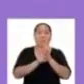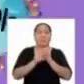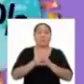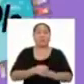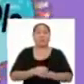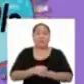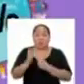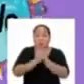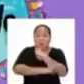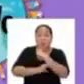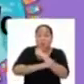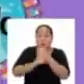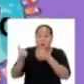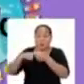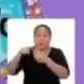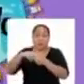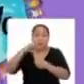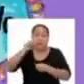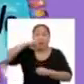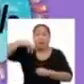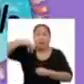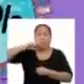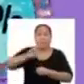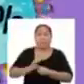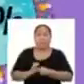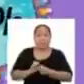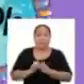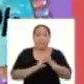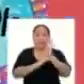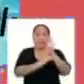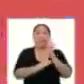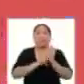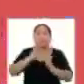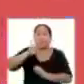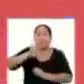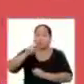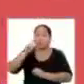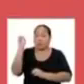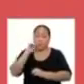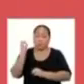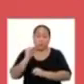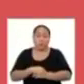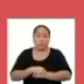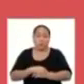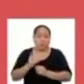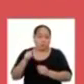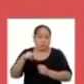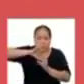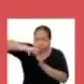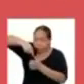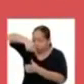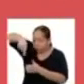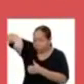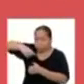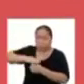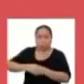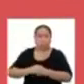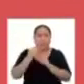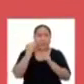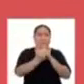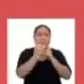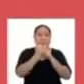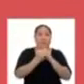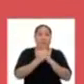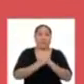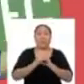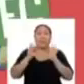APEC representan aproximadamente 41% de la población mundial. La mitad de las 10 economías más grandes